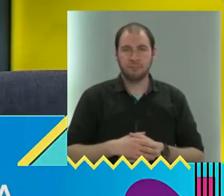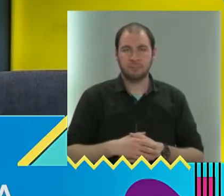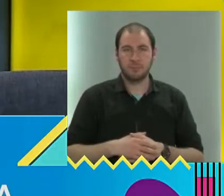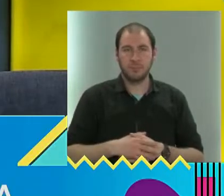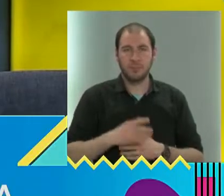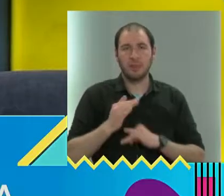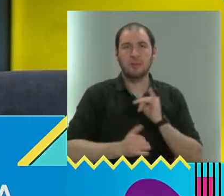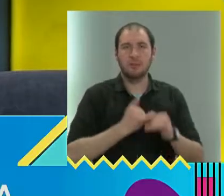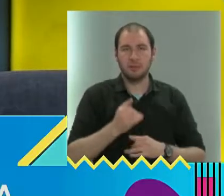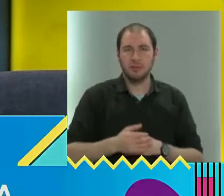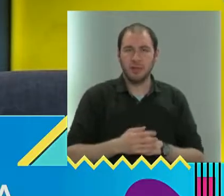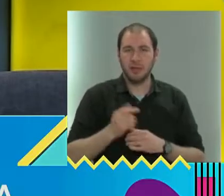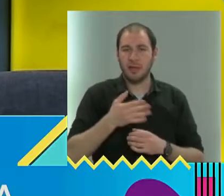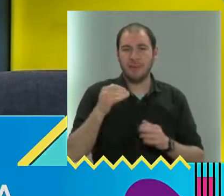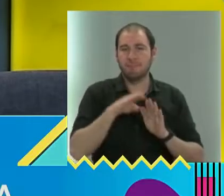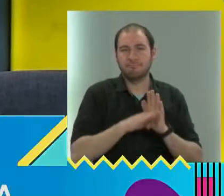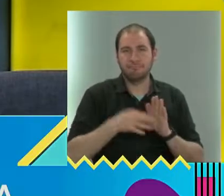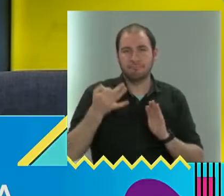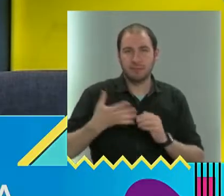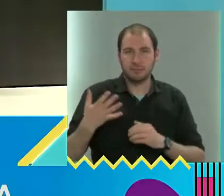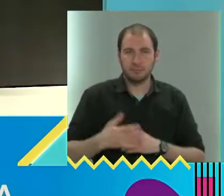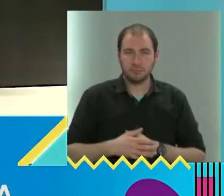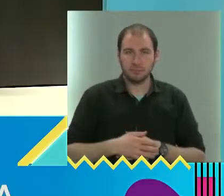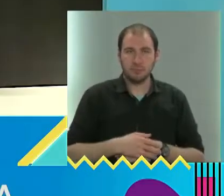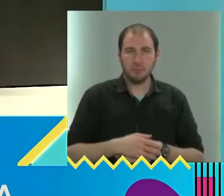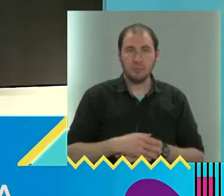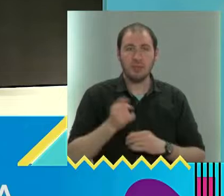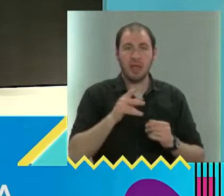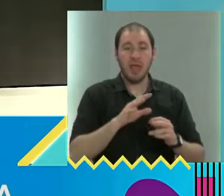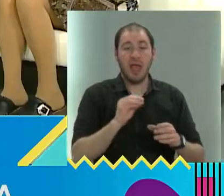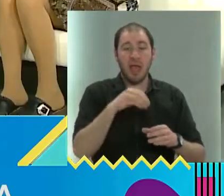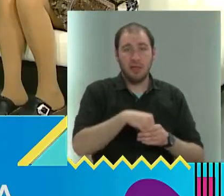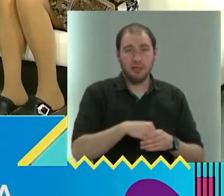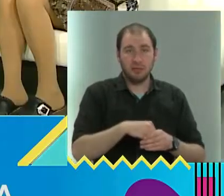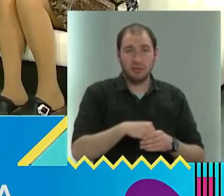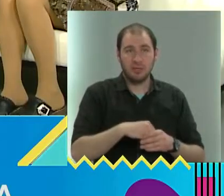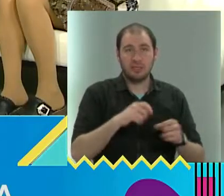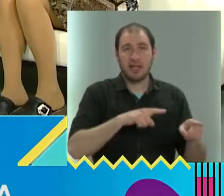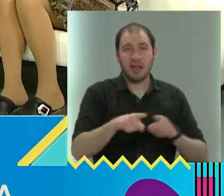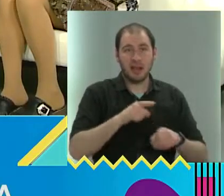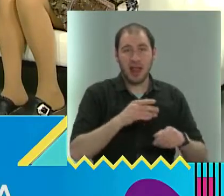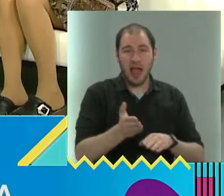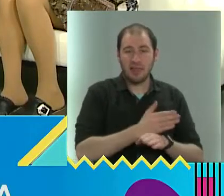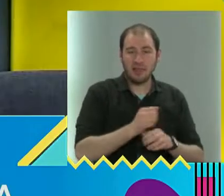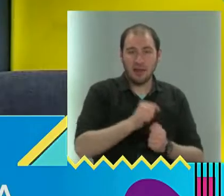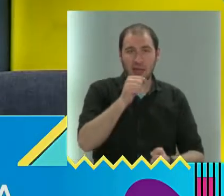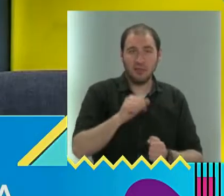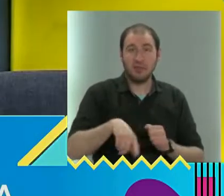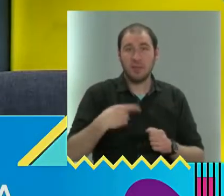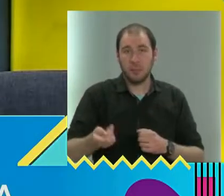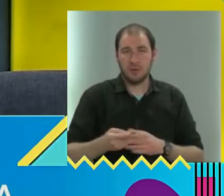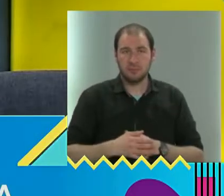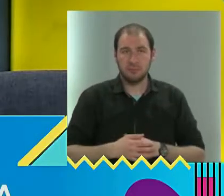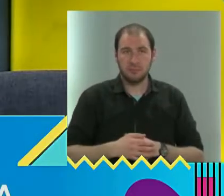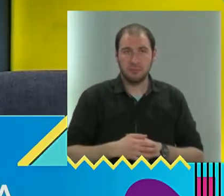dar cuentas de su especificidad. Esto en el ámbito, digamos, de las carreras de pregrado y grado. Y cuando hablamos